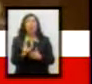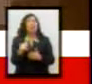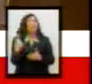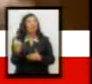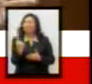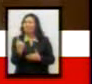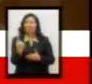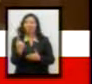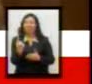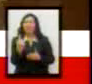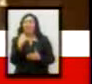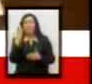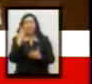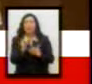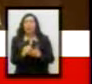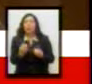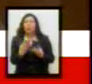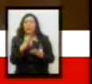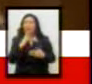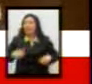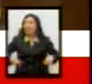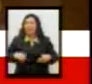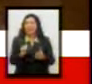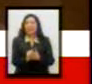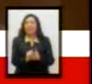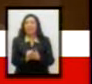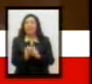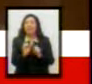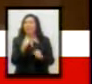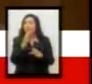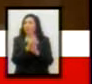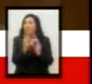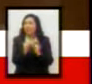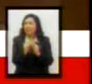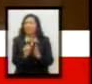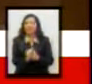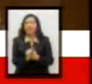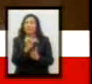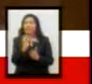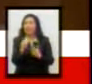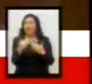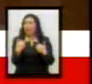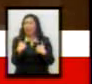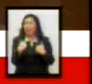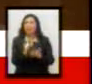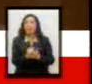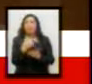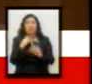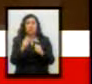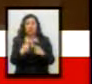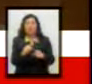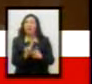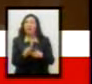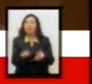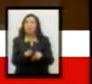solamente saber cuánto se está gastando para reducir las brechas de género, sino que fundamentalmente nos va a permitir